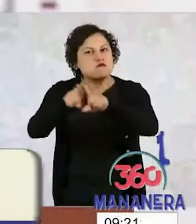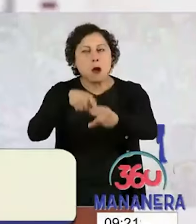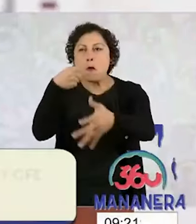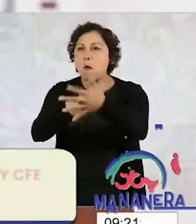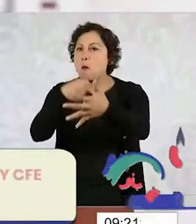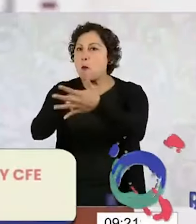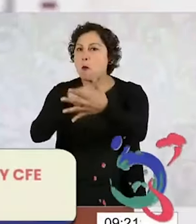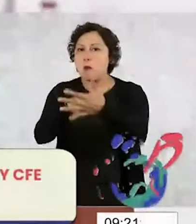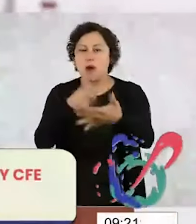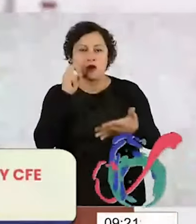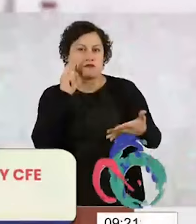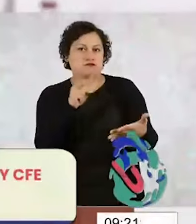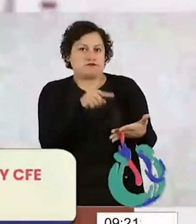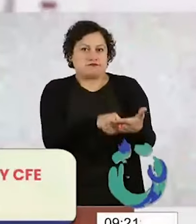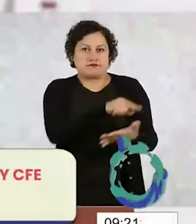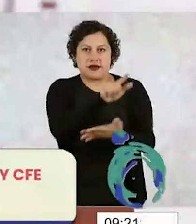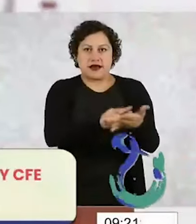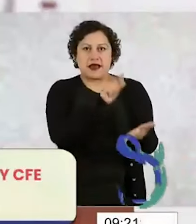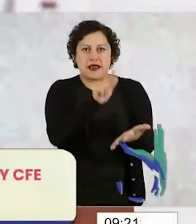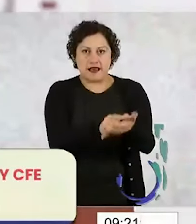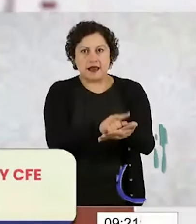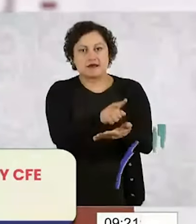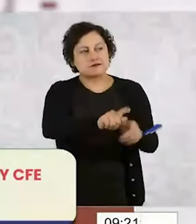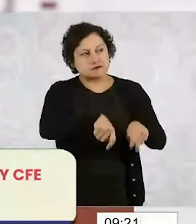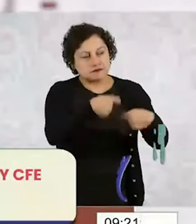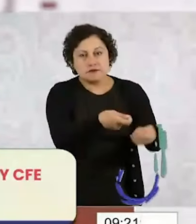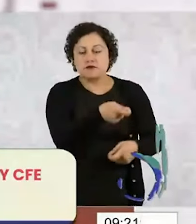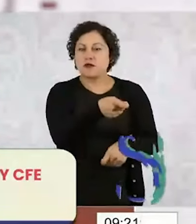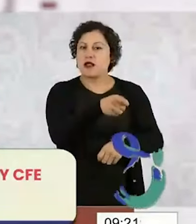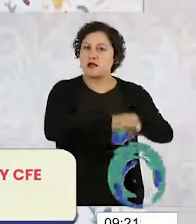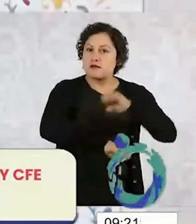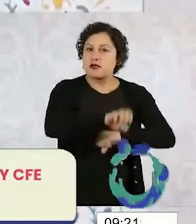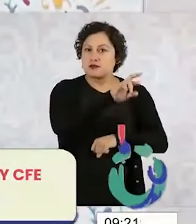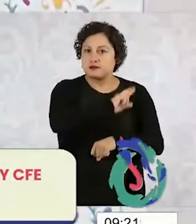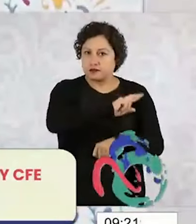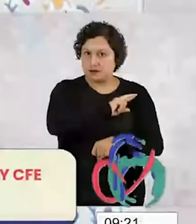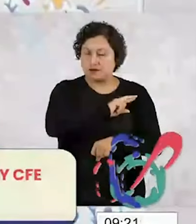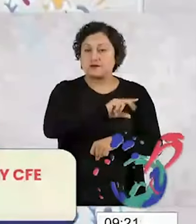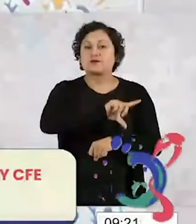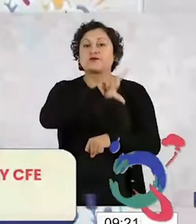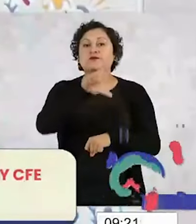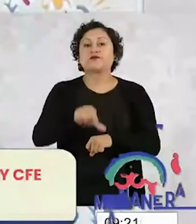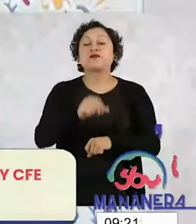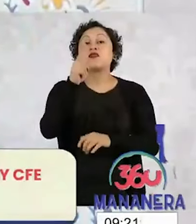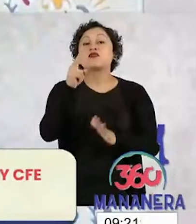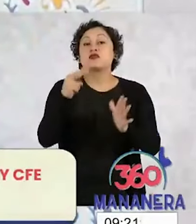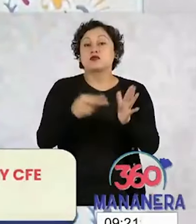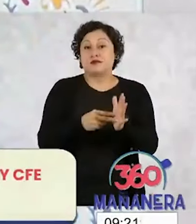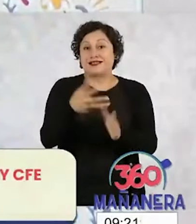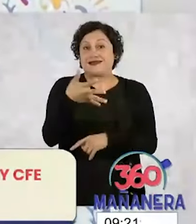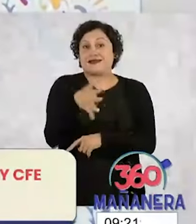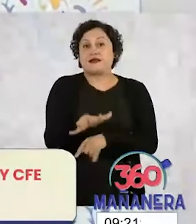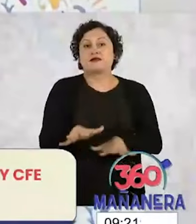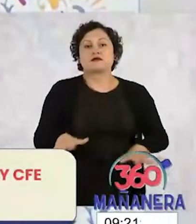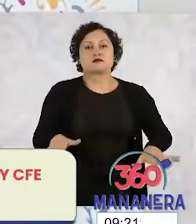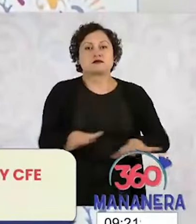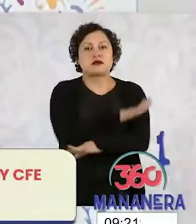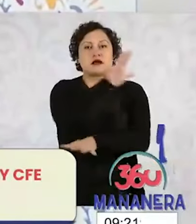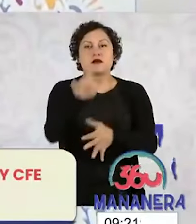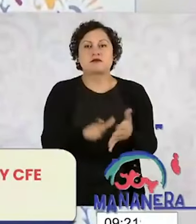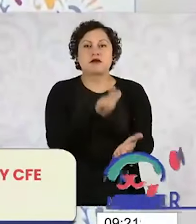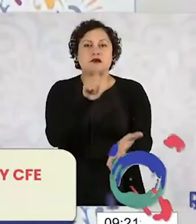comentó en el 2013 es cuando viene el cambio constitucional que no había podido